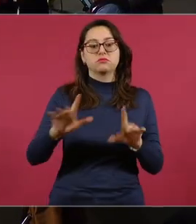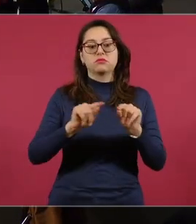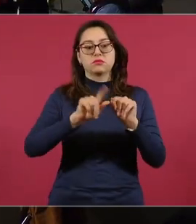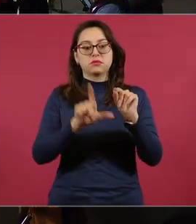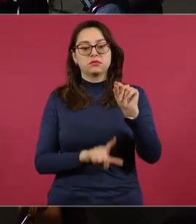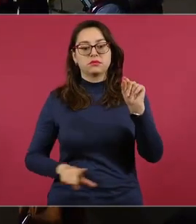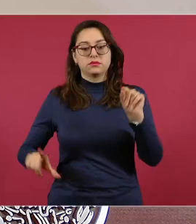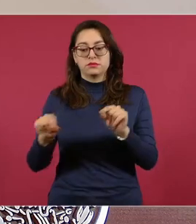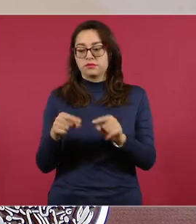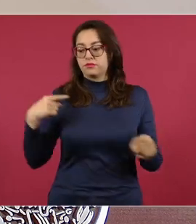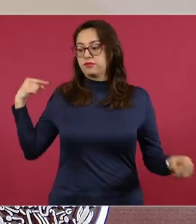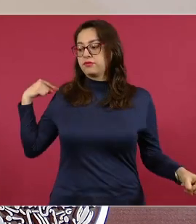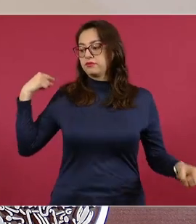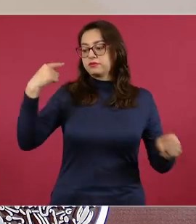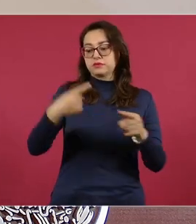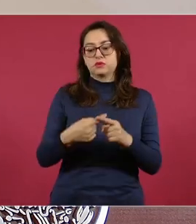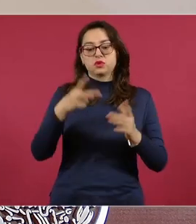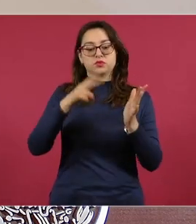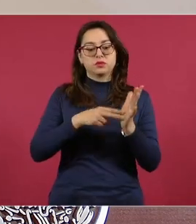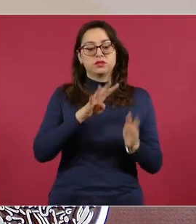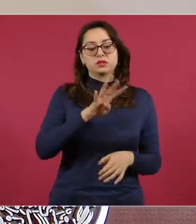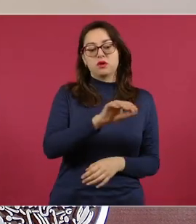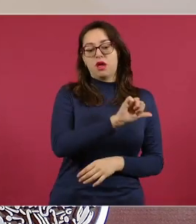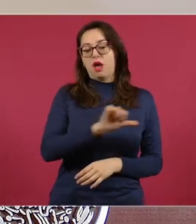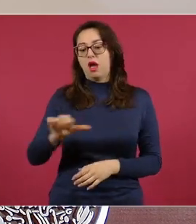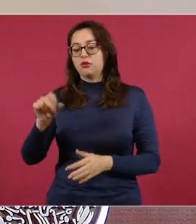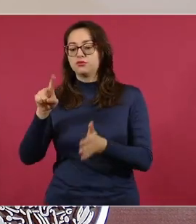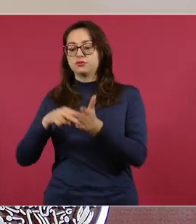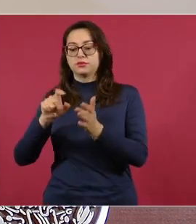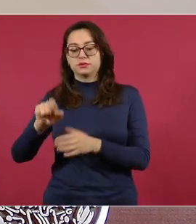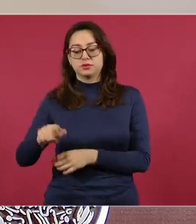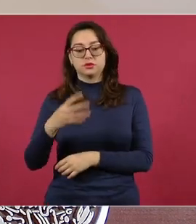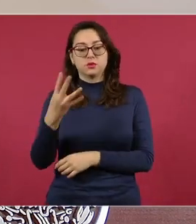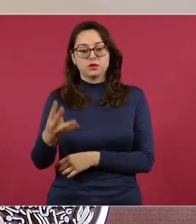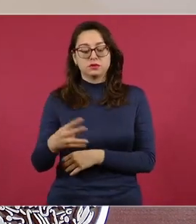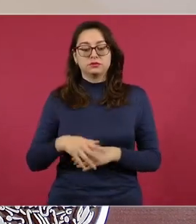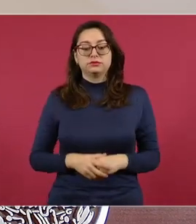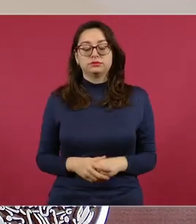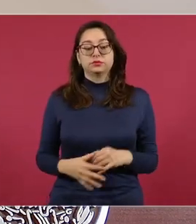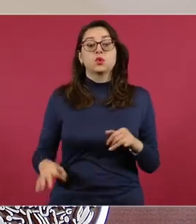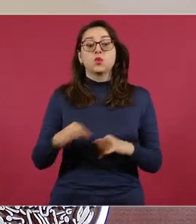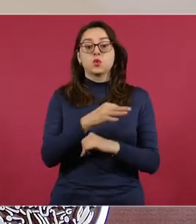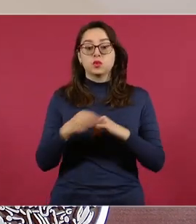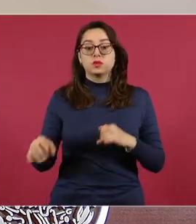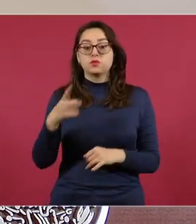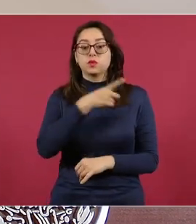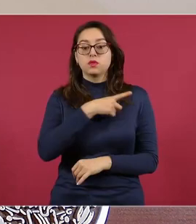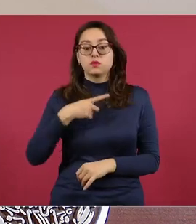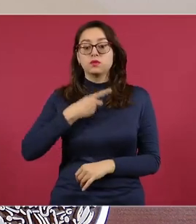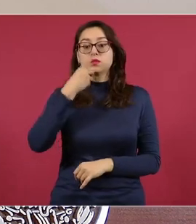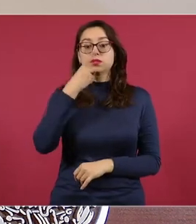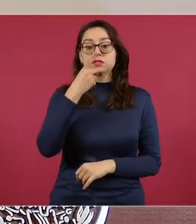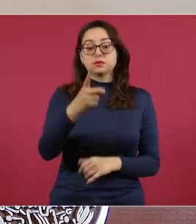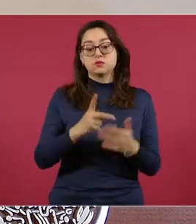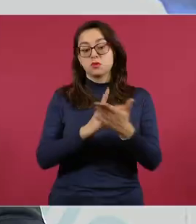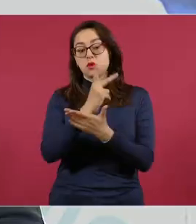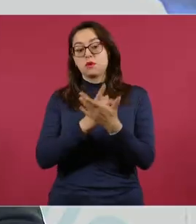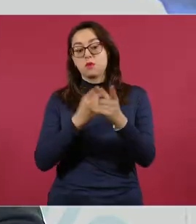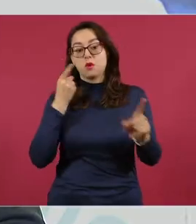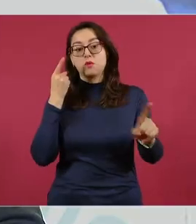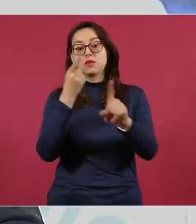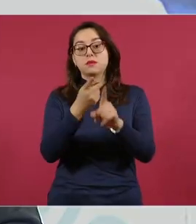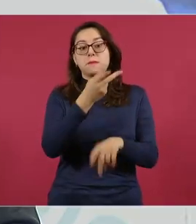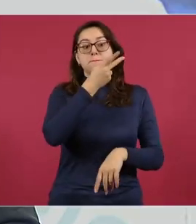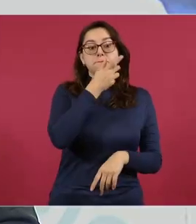de 2019 hasta 2024. Por último, destacamos que este programa refrenda la confianza en las madres, padres de familia, en